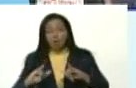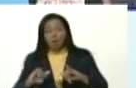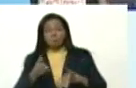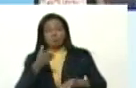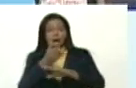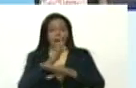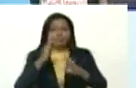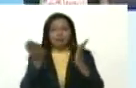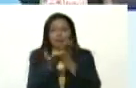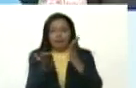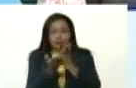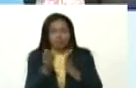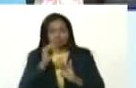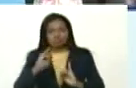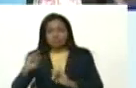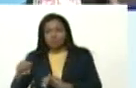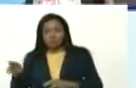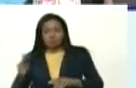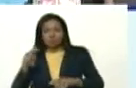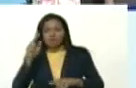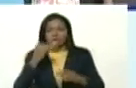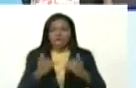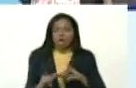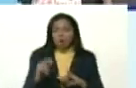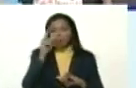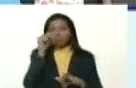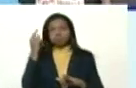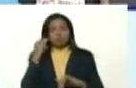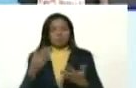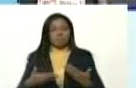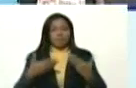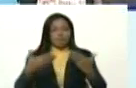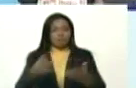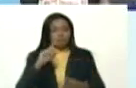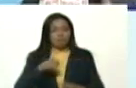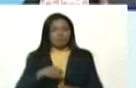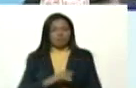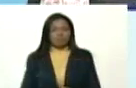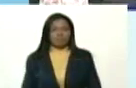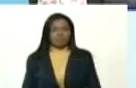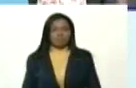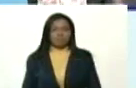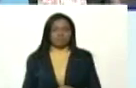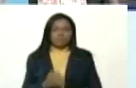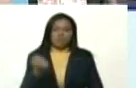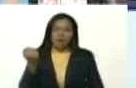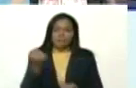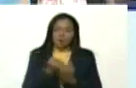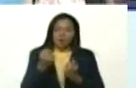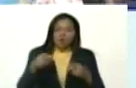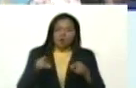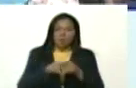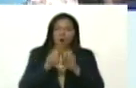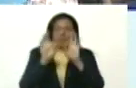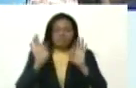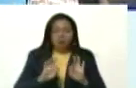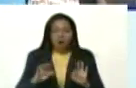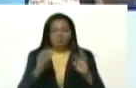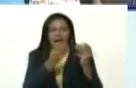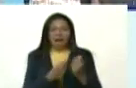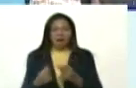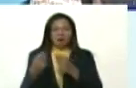niño estudie, su niña, le vamos a dar un apoyo económico,